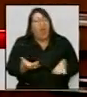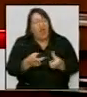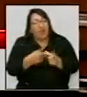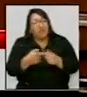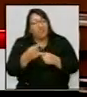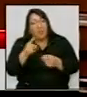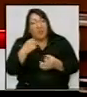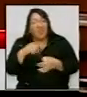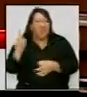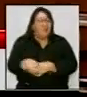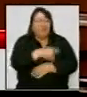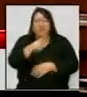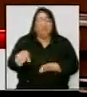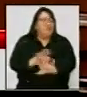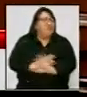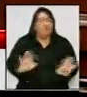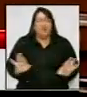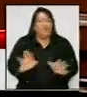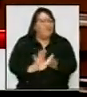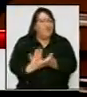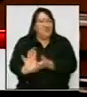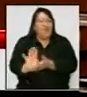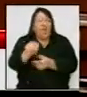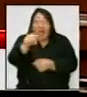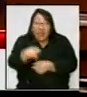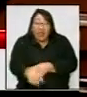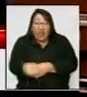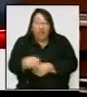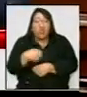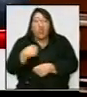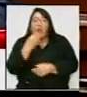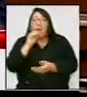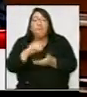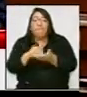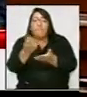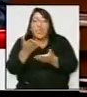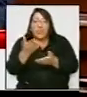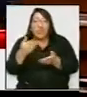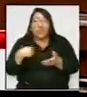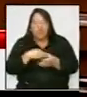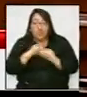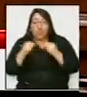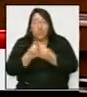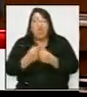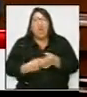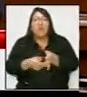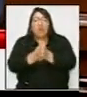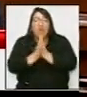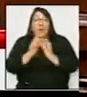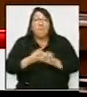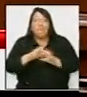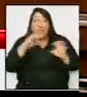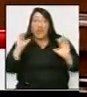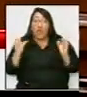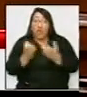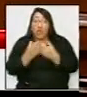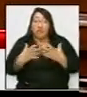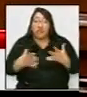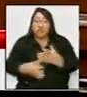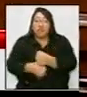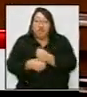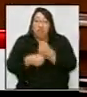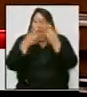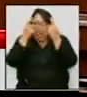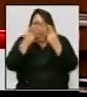queda descalificado, presidente. Acá lo que le voy a solicitar a nombre de la bancada del Nuevo Perú es que el Pleno del Congreso tome